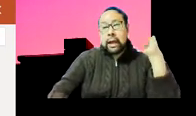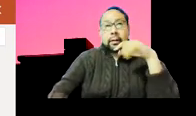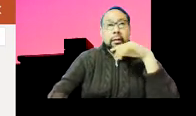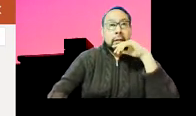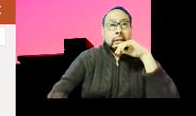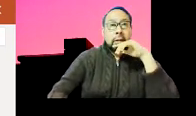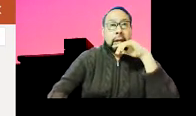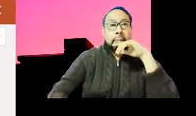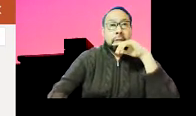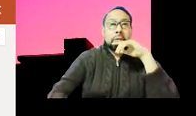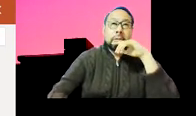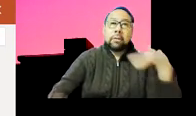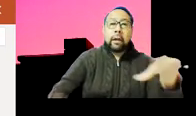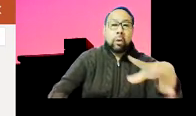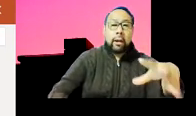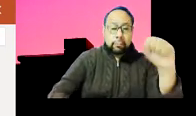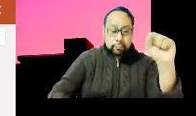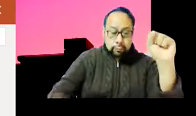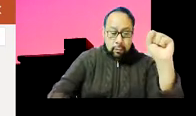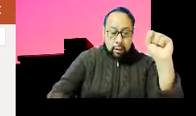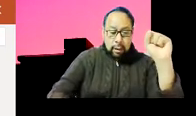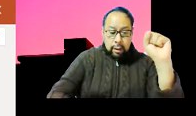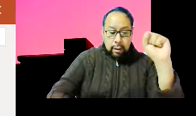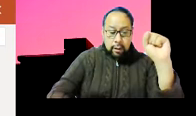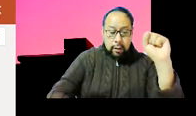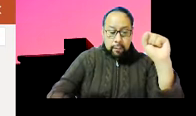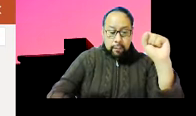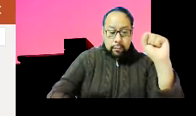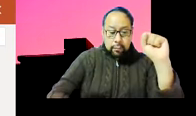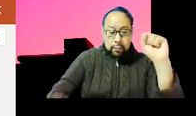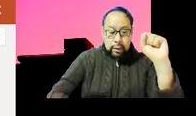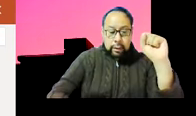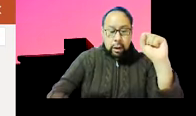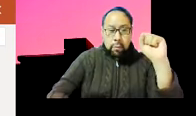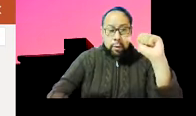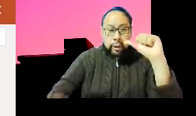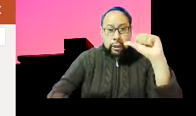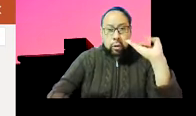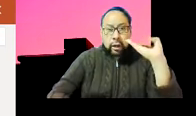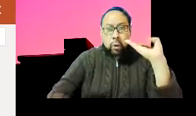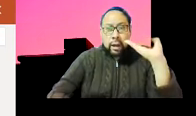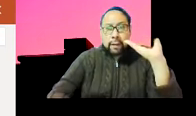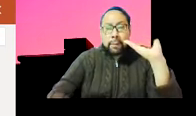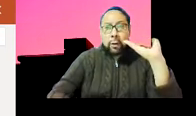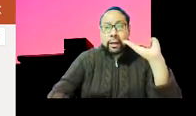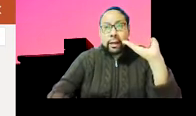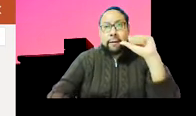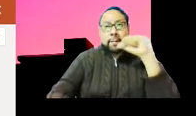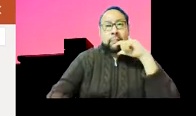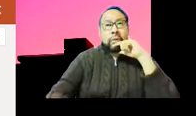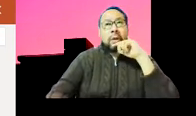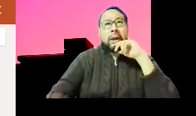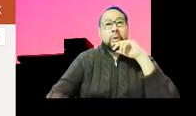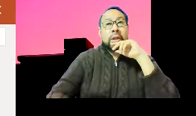publicidad, digamos, actual, está un poquito regulada, pero